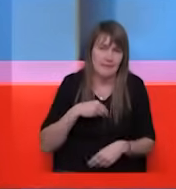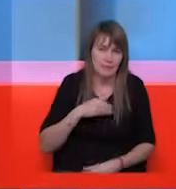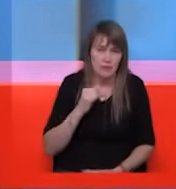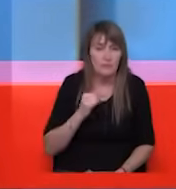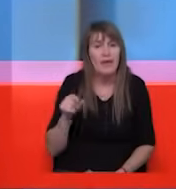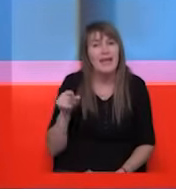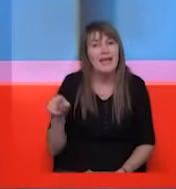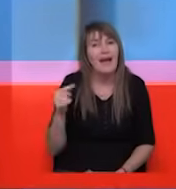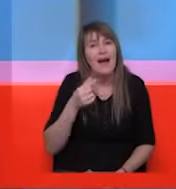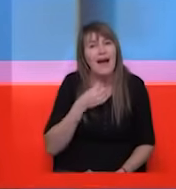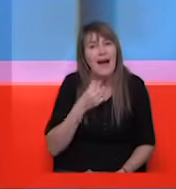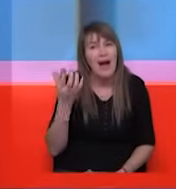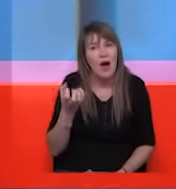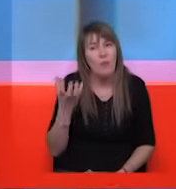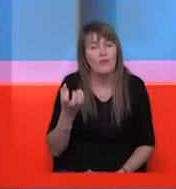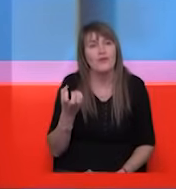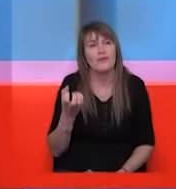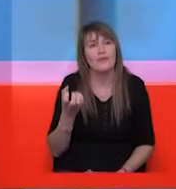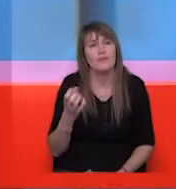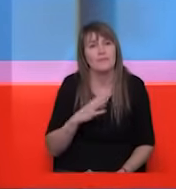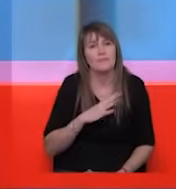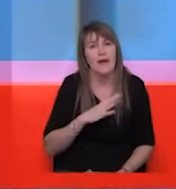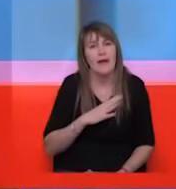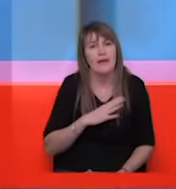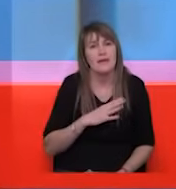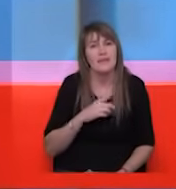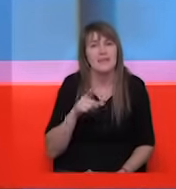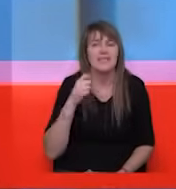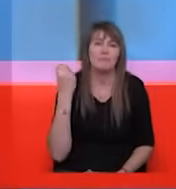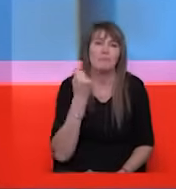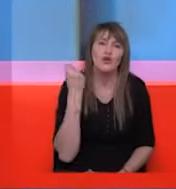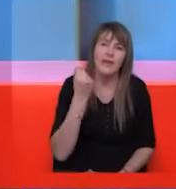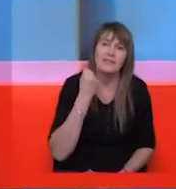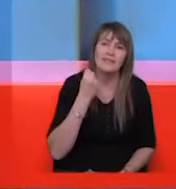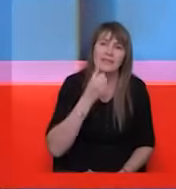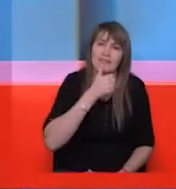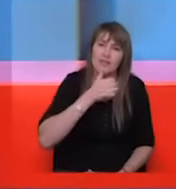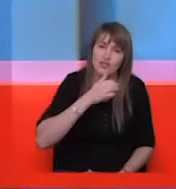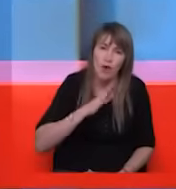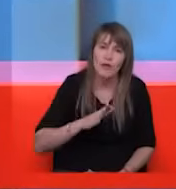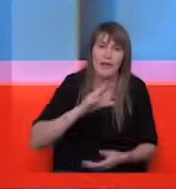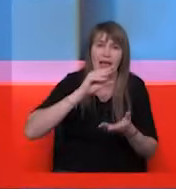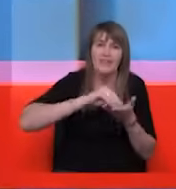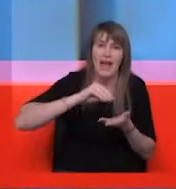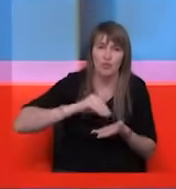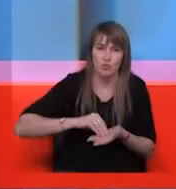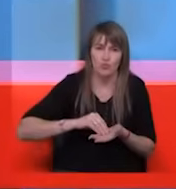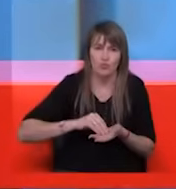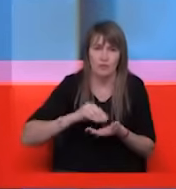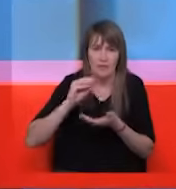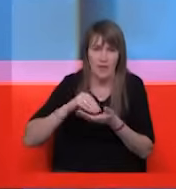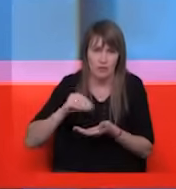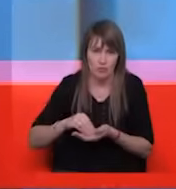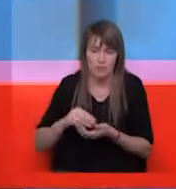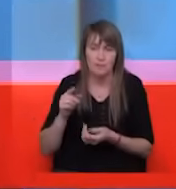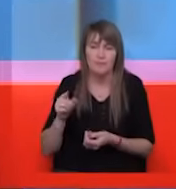audios, otra vez, marcan la importancia que tiene la historia en base a datos objetivos, ¿no?